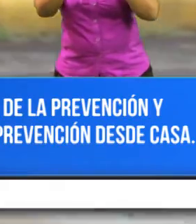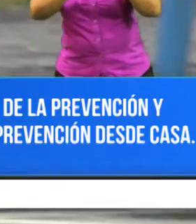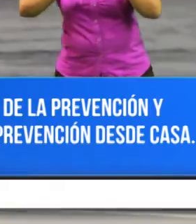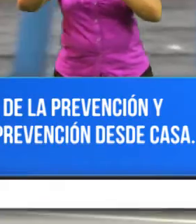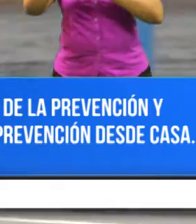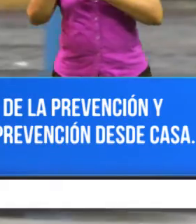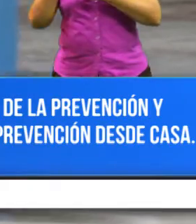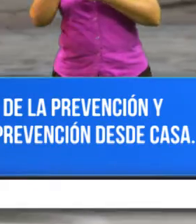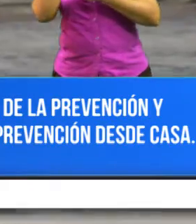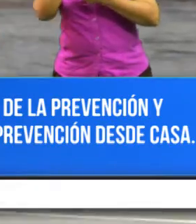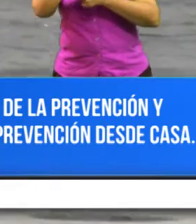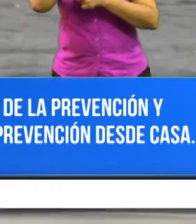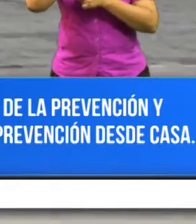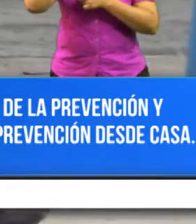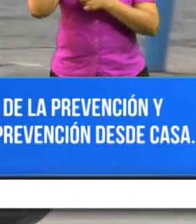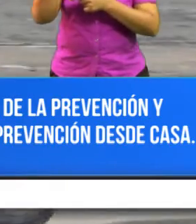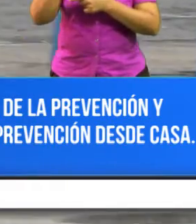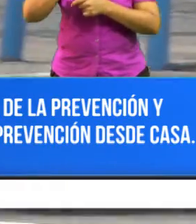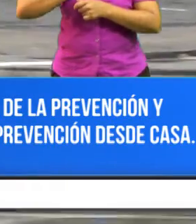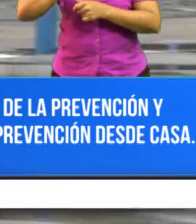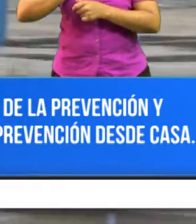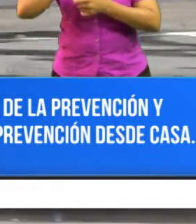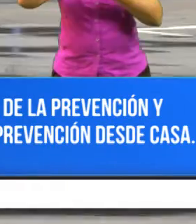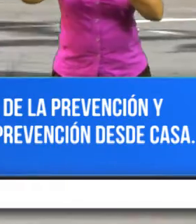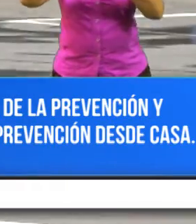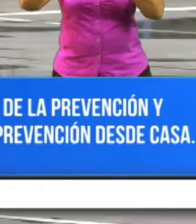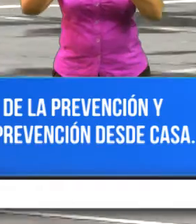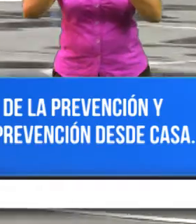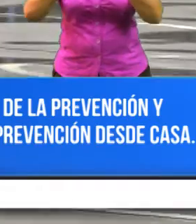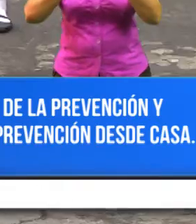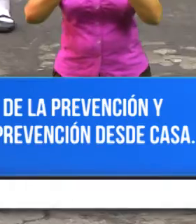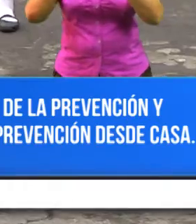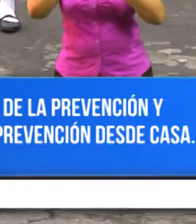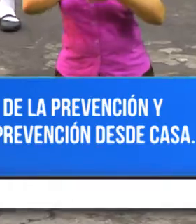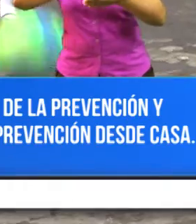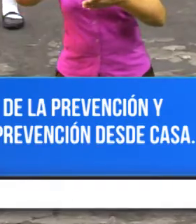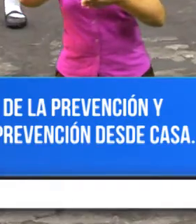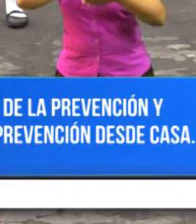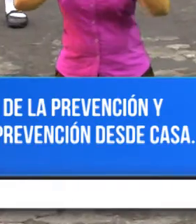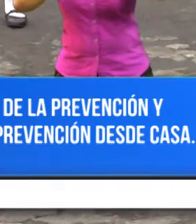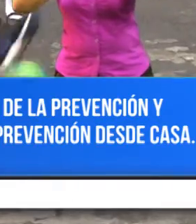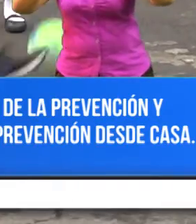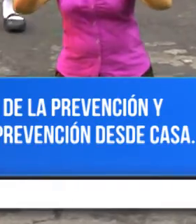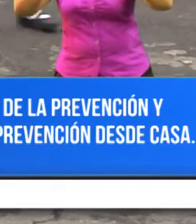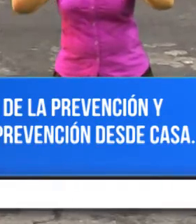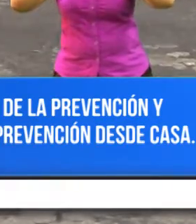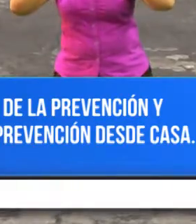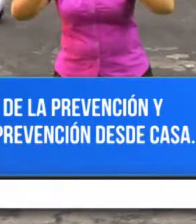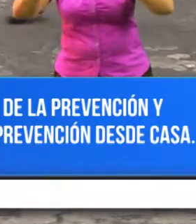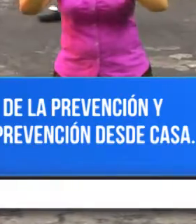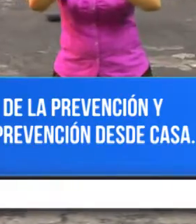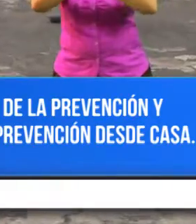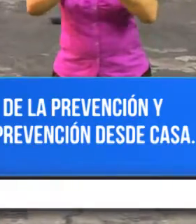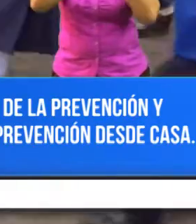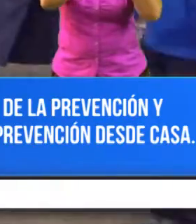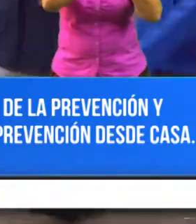más críticos con la realidad que enfrentan. Recuerda promover el valor y la importancia de la prevención y la